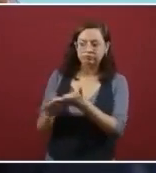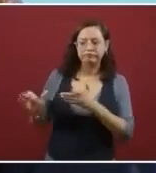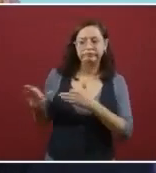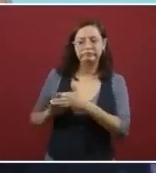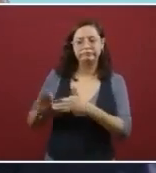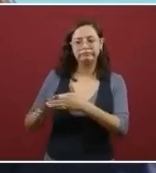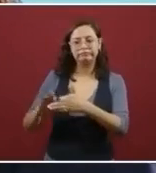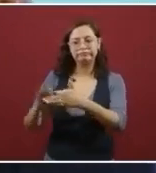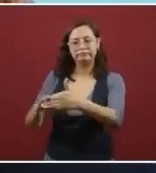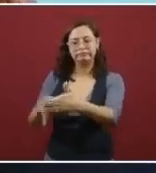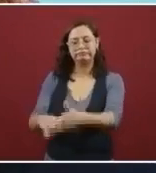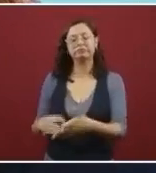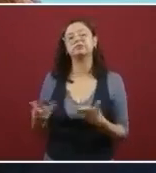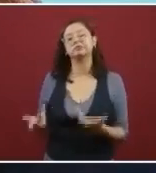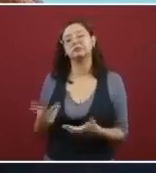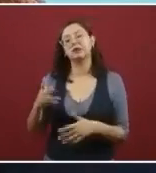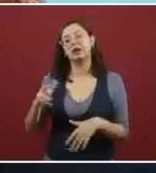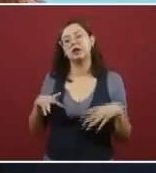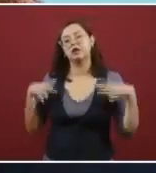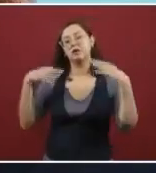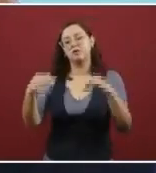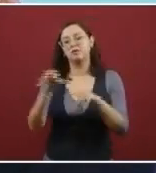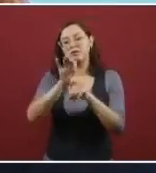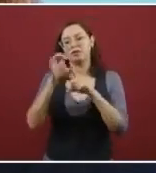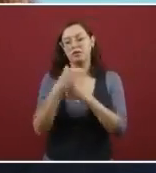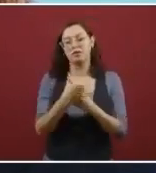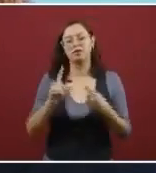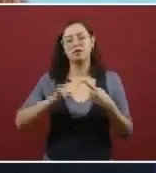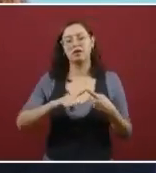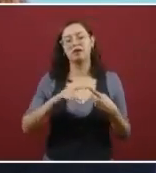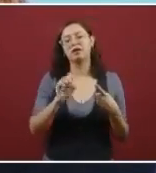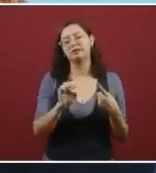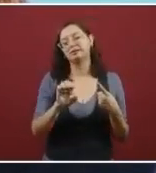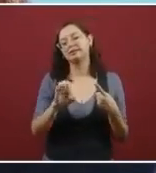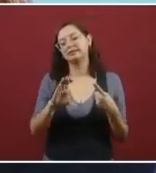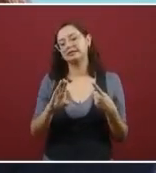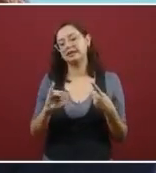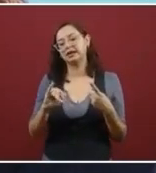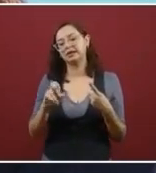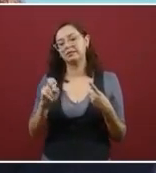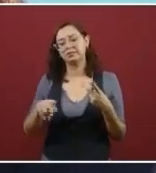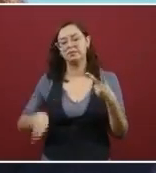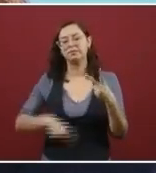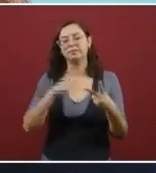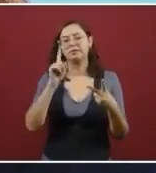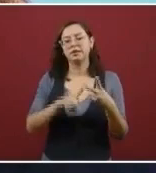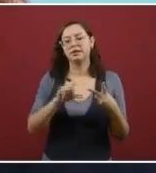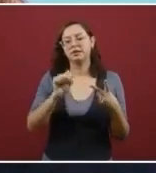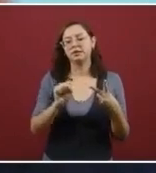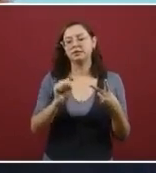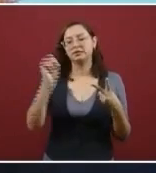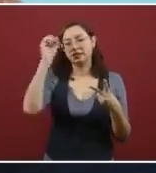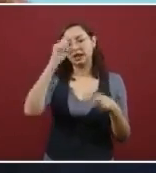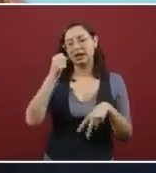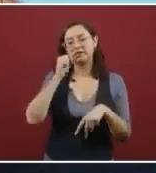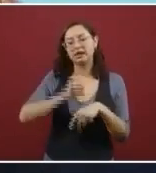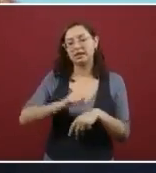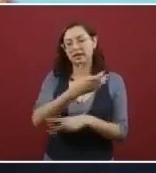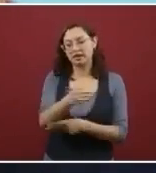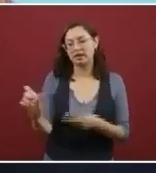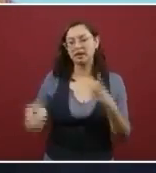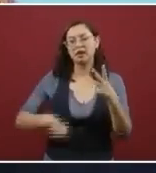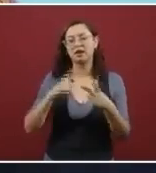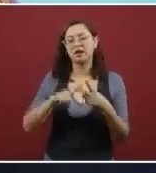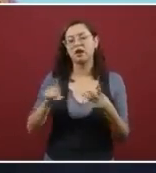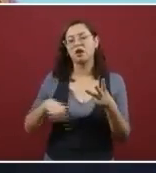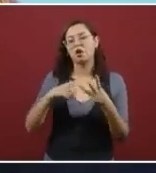se creó con las diferentes dependencias, la Secretaría de Bienestar, la de Agricultura y Desarrollo Rural, Secretaría de Cultura, Comisión Nacional